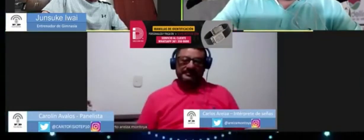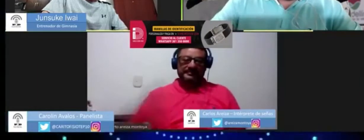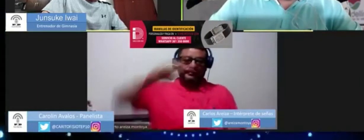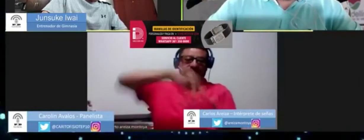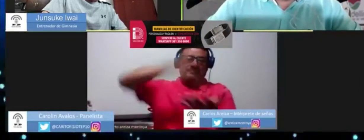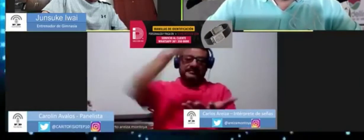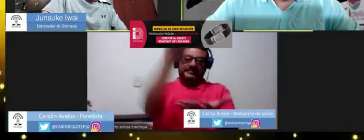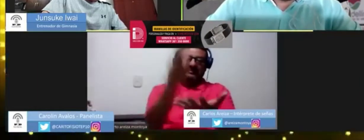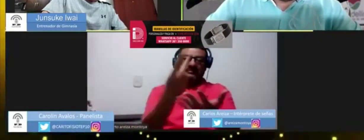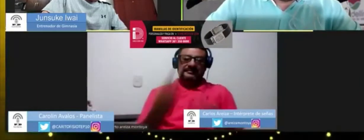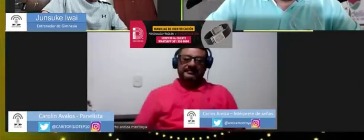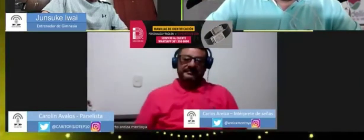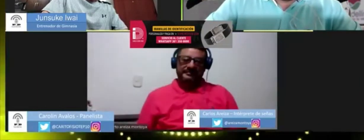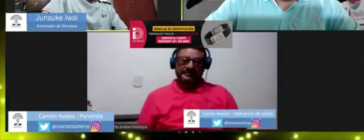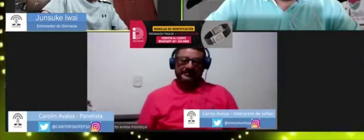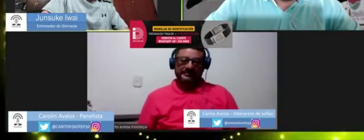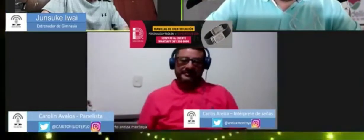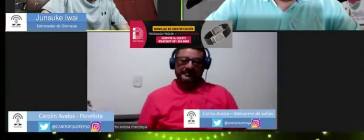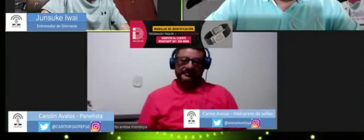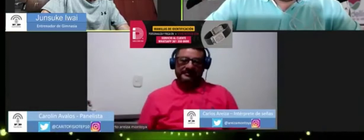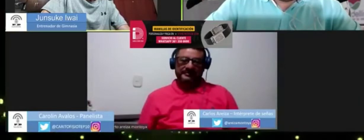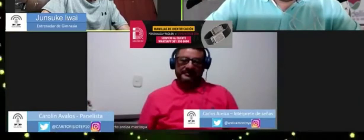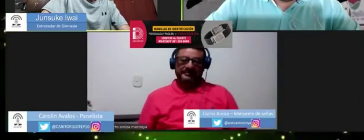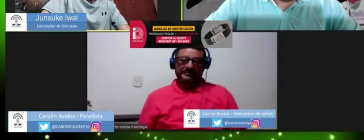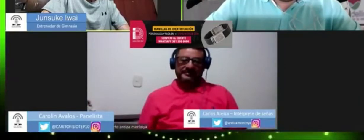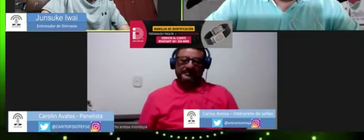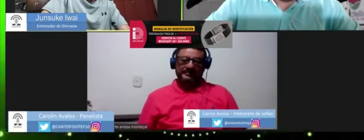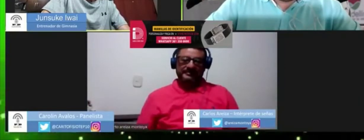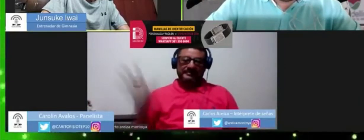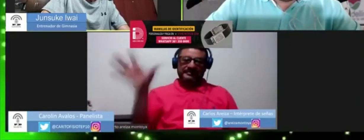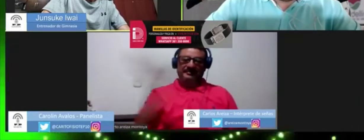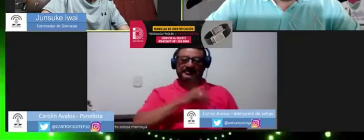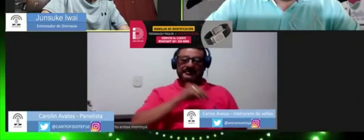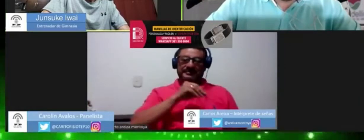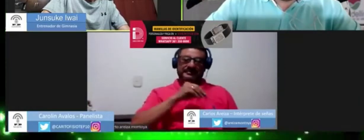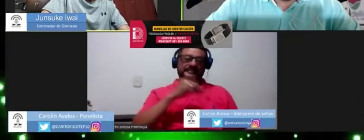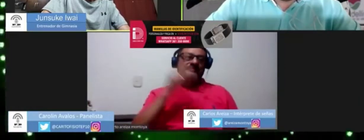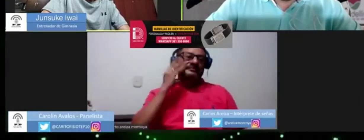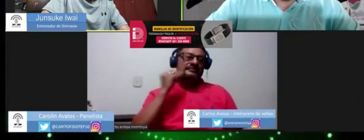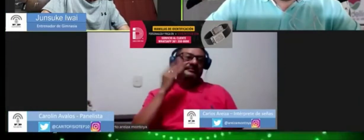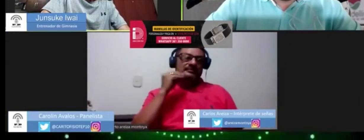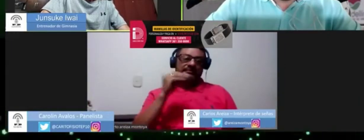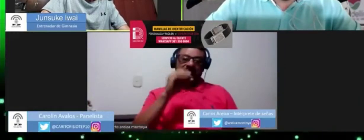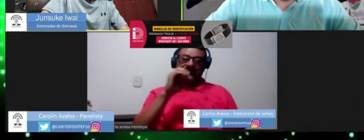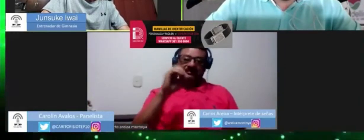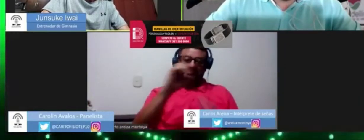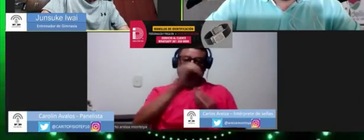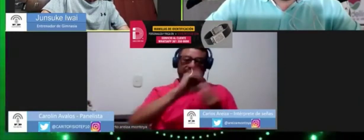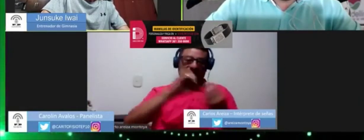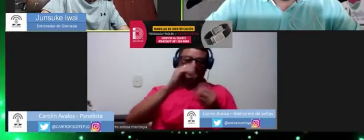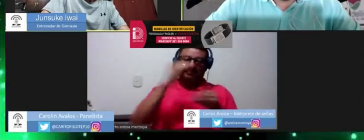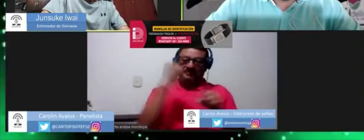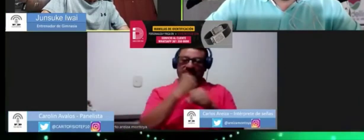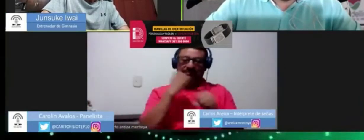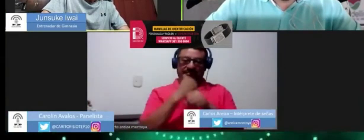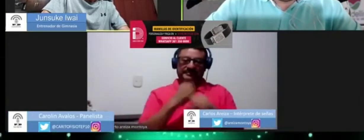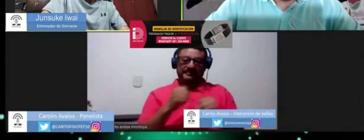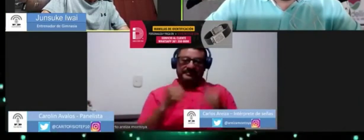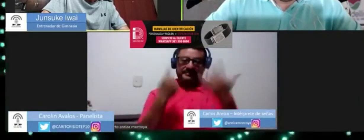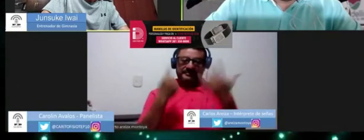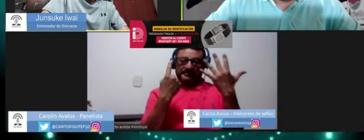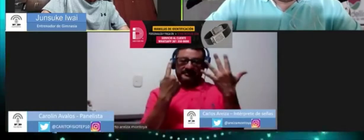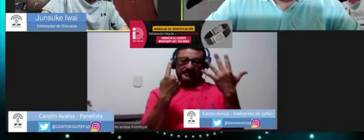modalidad? Bueno, todos los aparatos masculinos, toca trabajar 6 aparatos,